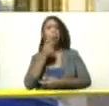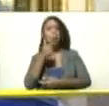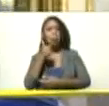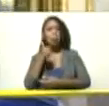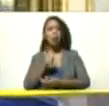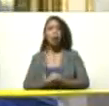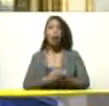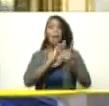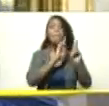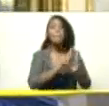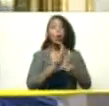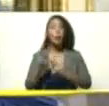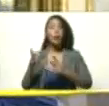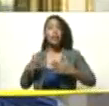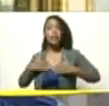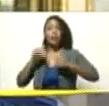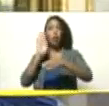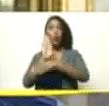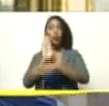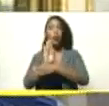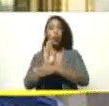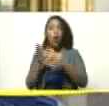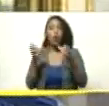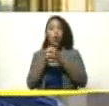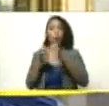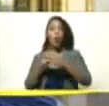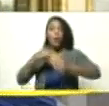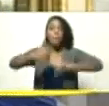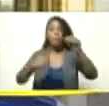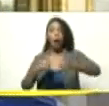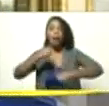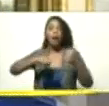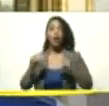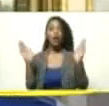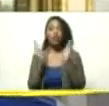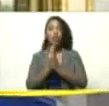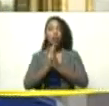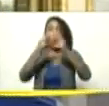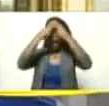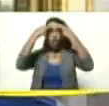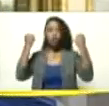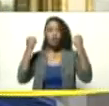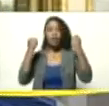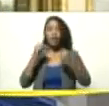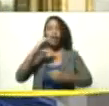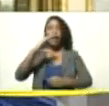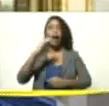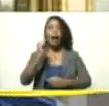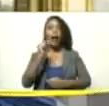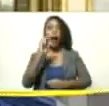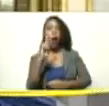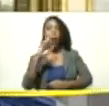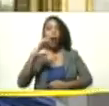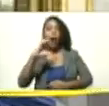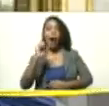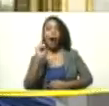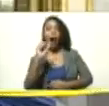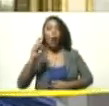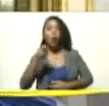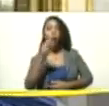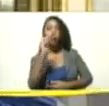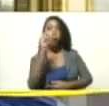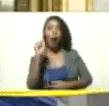el programa para la salvaguarda de los bandos y parrandas de los santos inocentes de Caucagua. Núcleos de